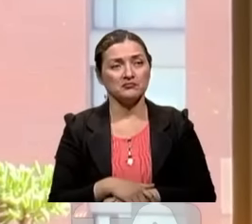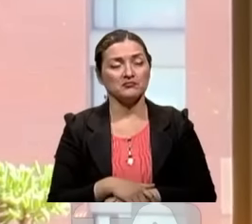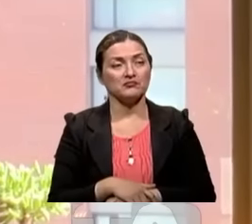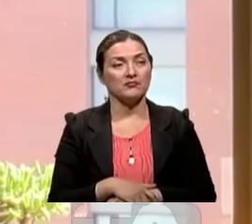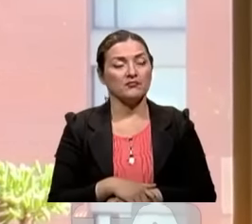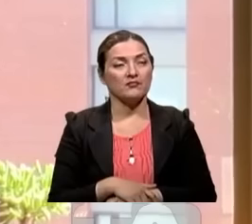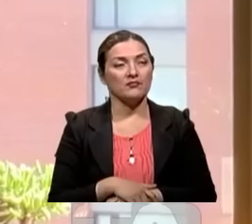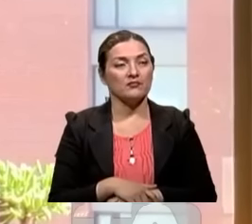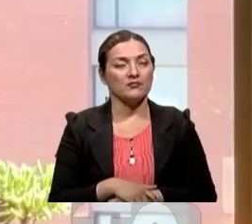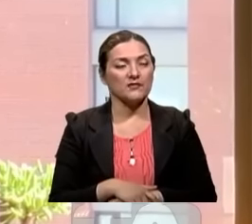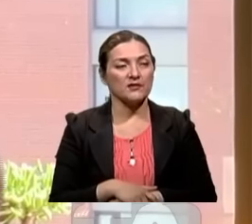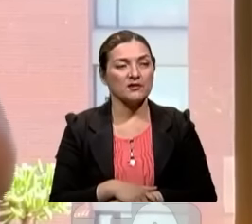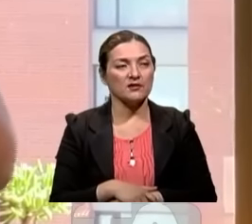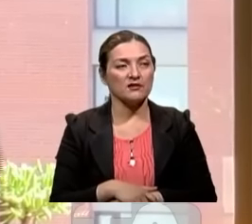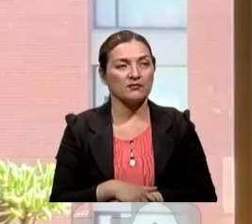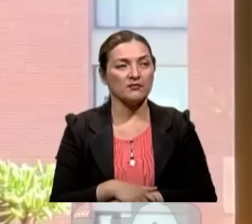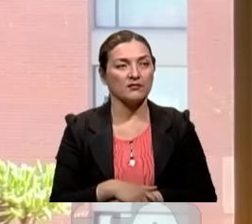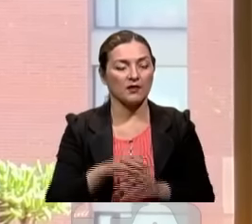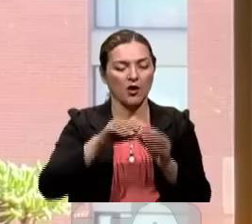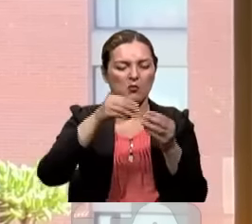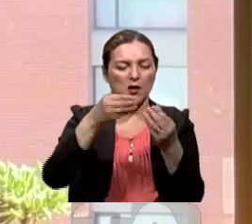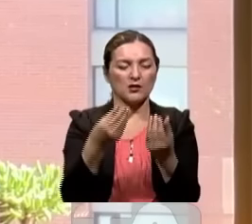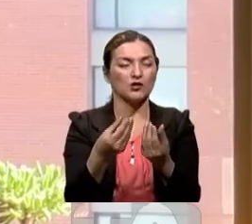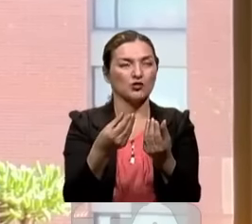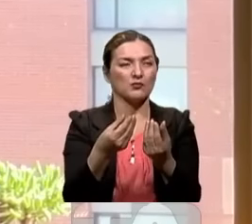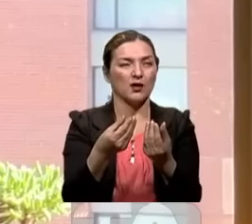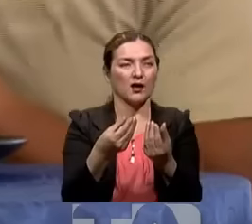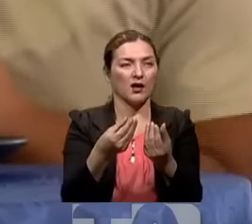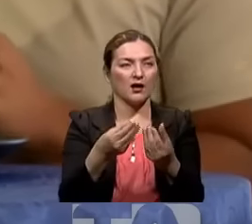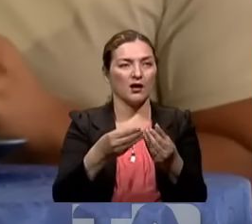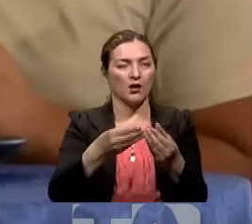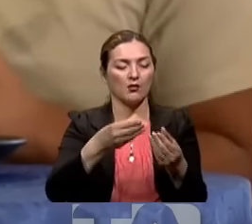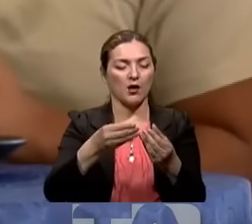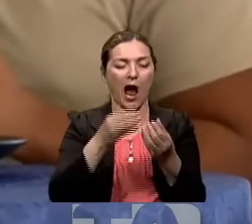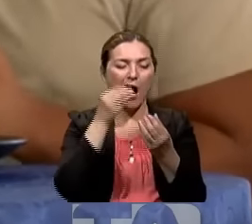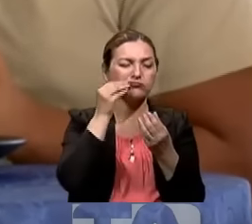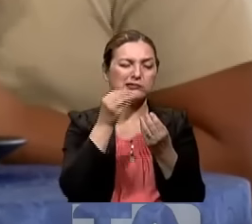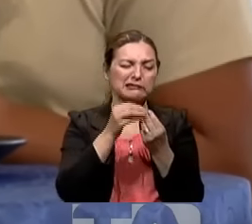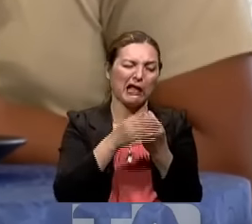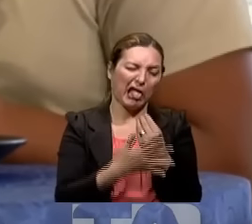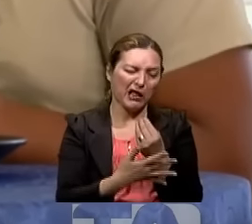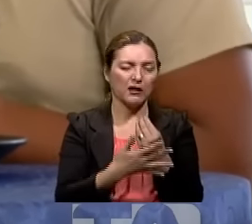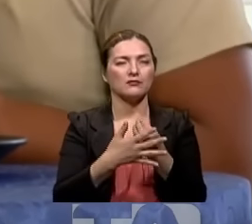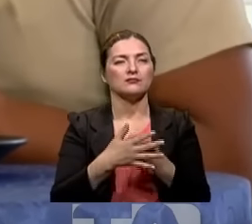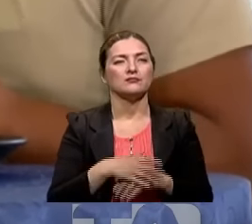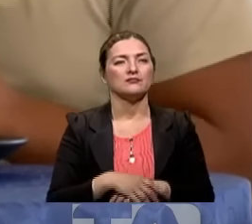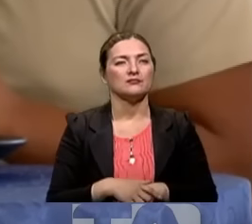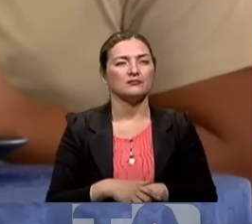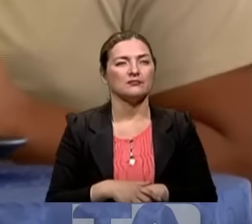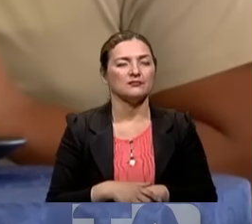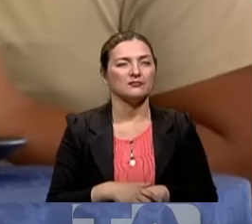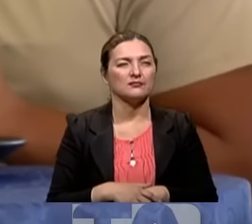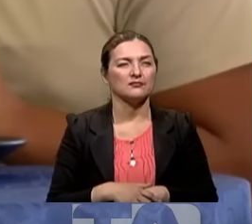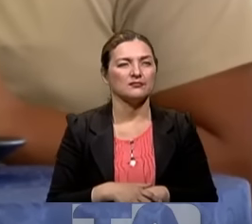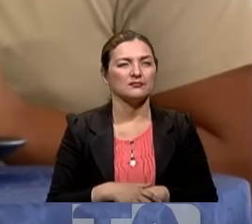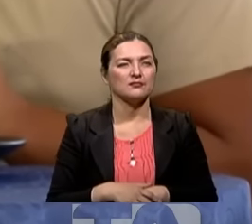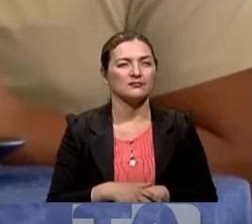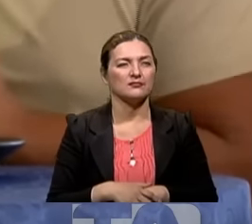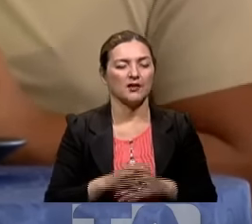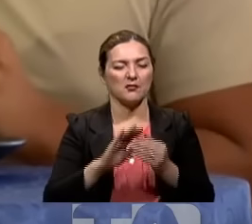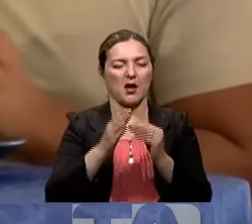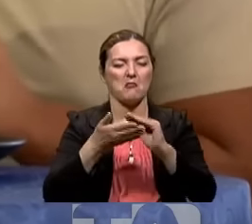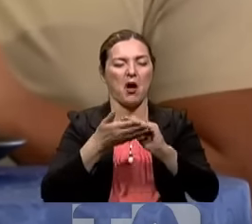bien. Concuerdo en que el relleno está un poco líquido, se derrama muchísimo, y a mí también me tocó la guagua que está por la parte de